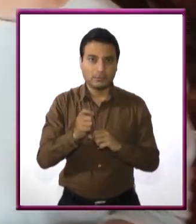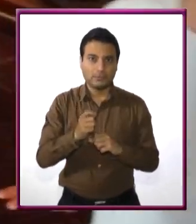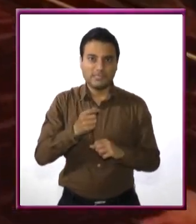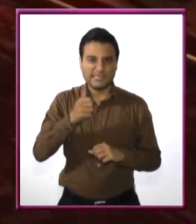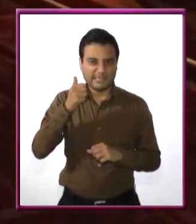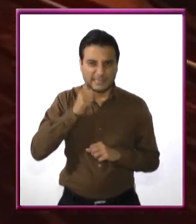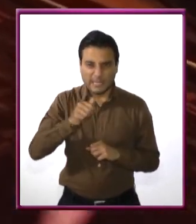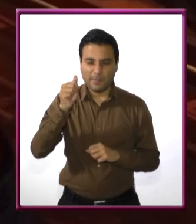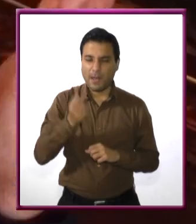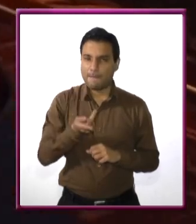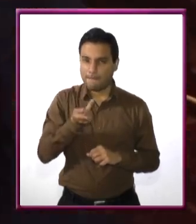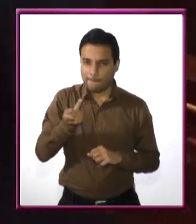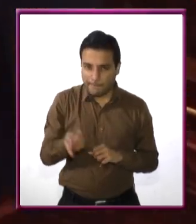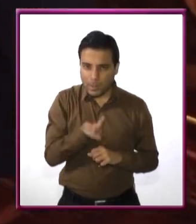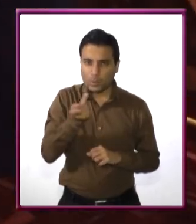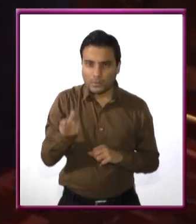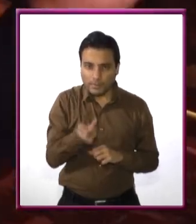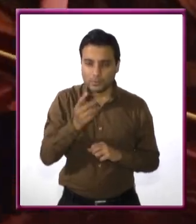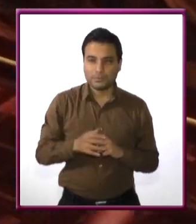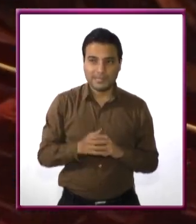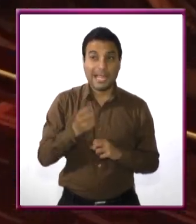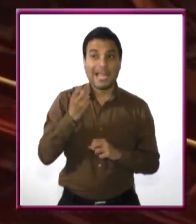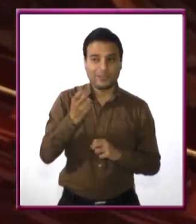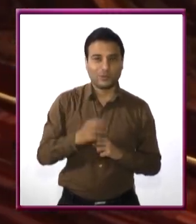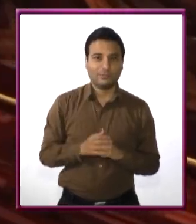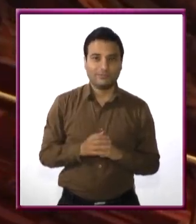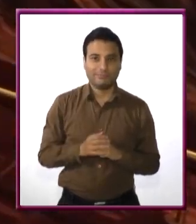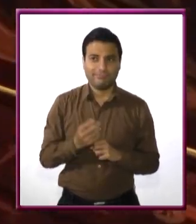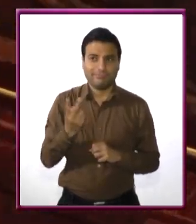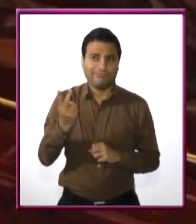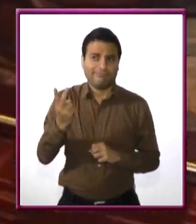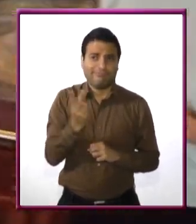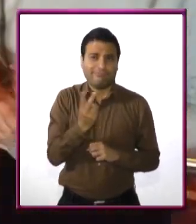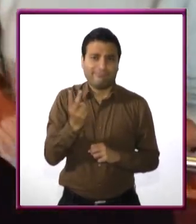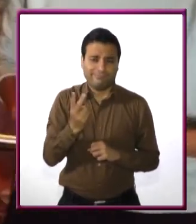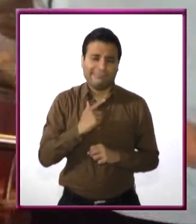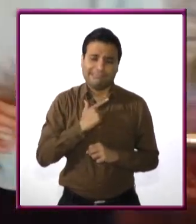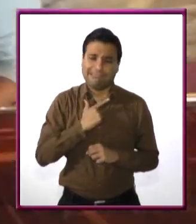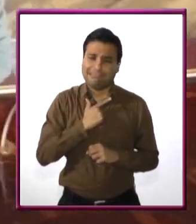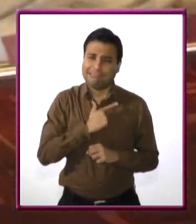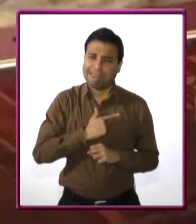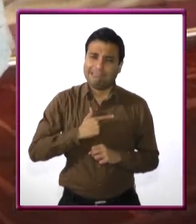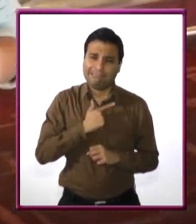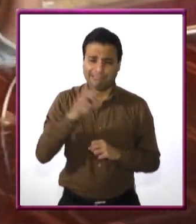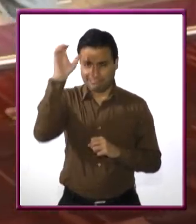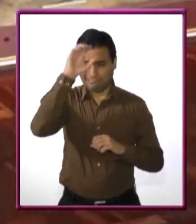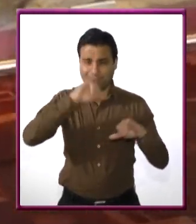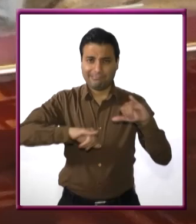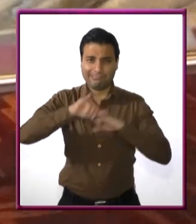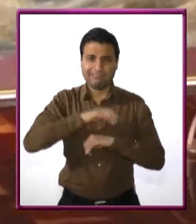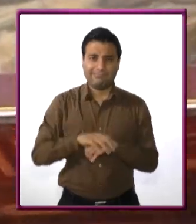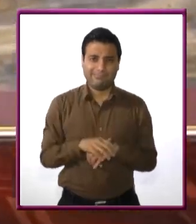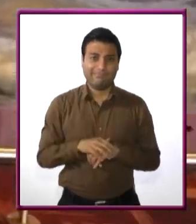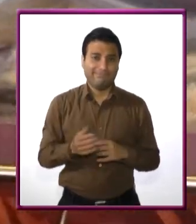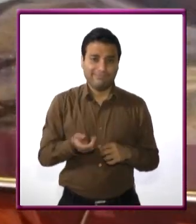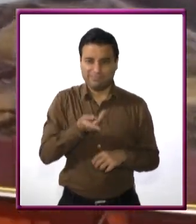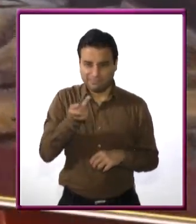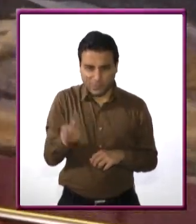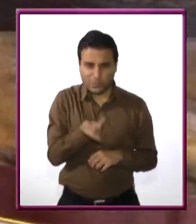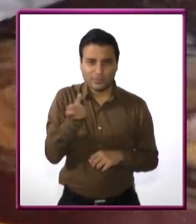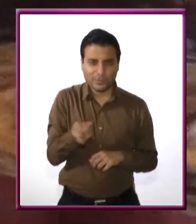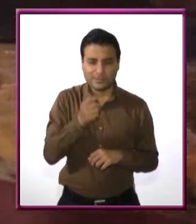preguntas, ¿cierto? Elemental, compañera, y en eso creo que ambos tenemos vocación científica, ¿no crees? Nos van a dar tones para